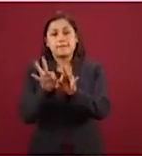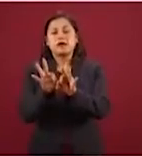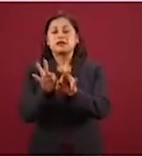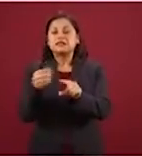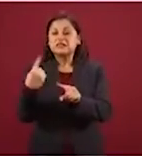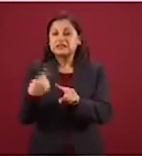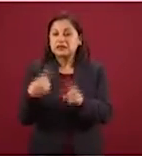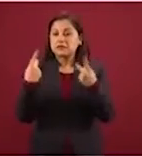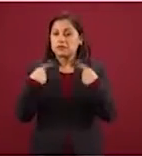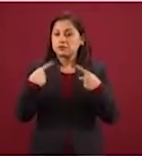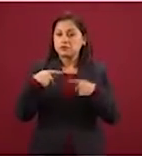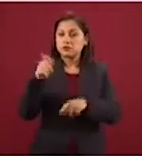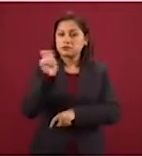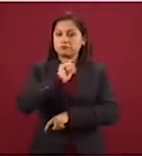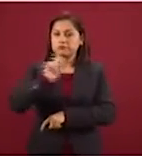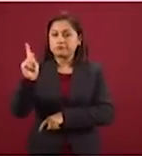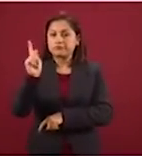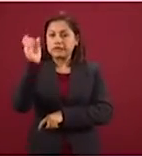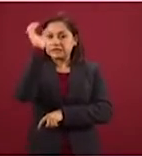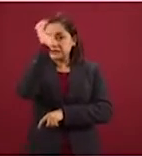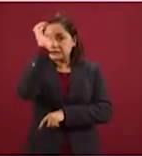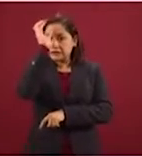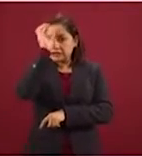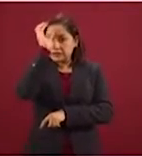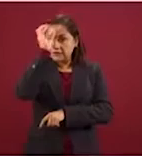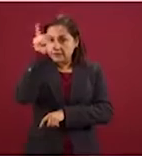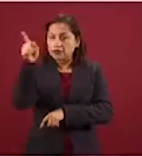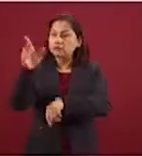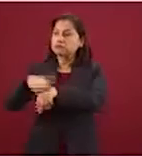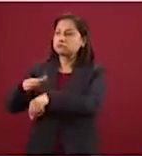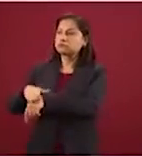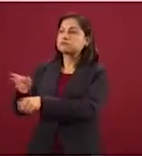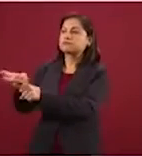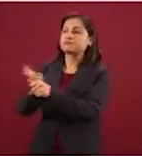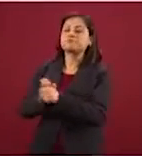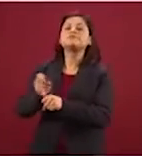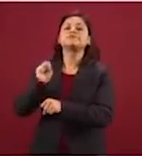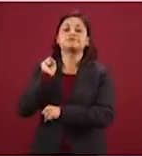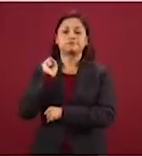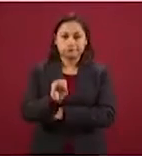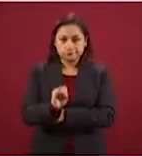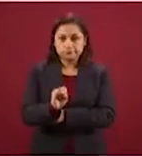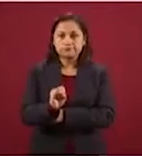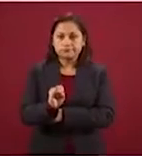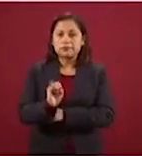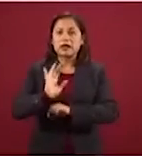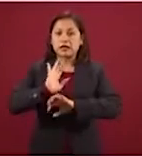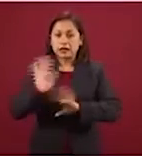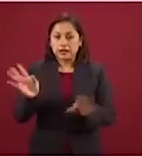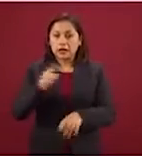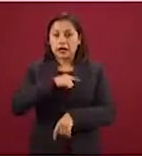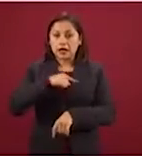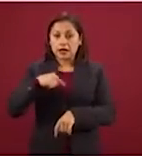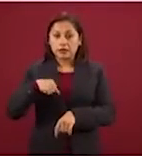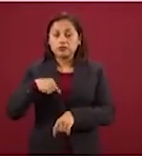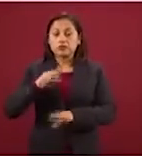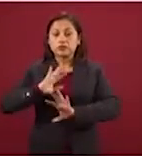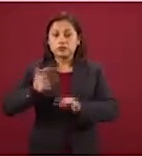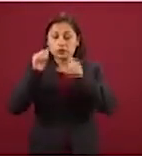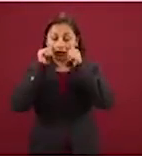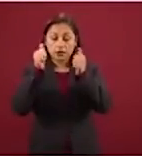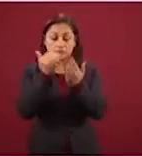académicos, científicos, van a estar convocados. Ya hay un plan para eso y nosotros nos hacemos cargo y